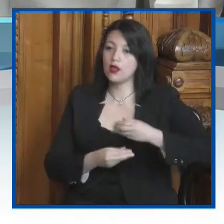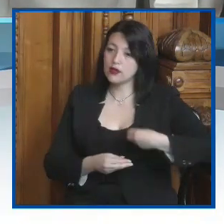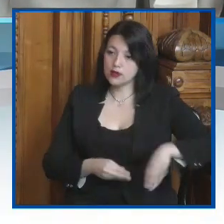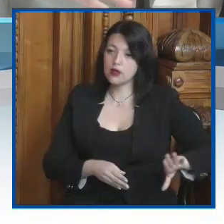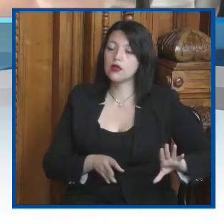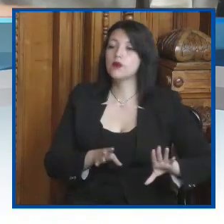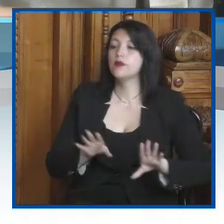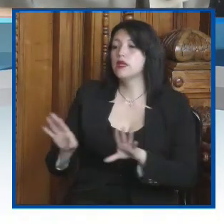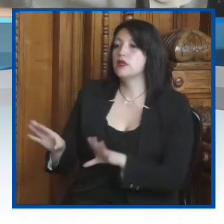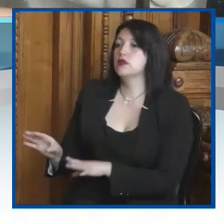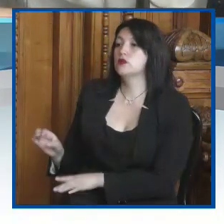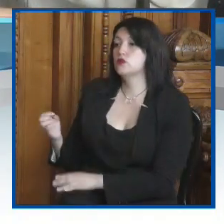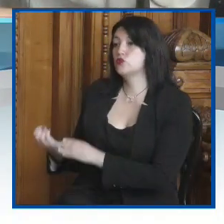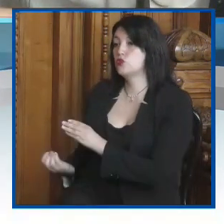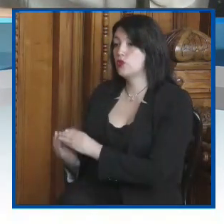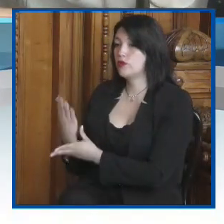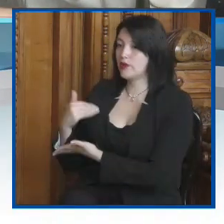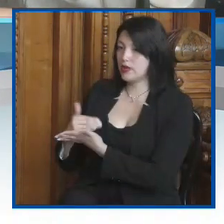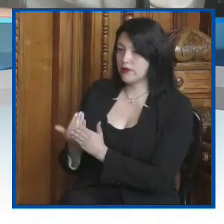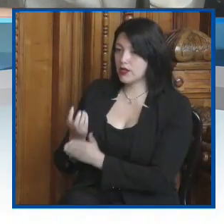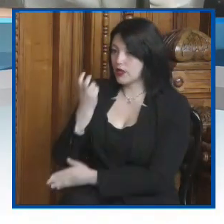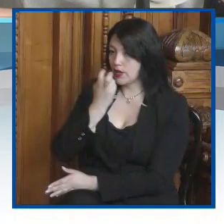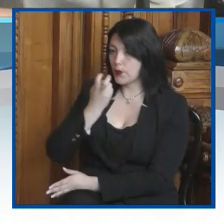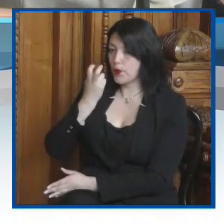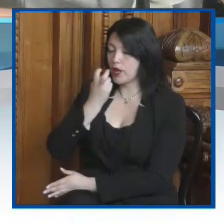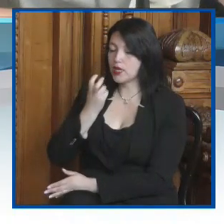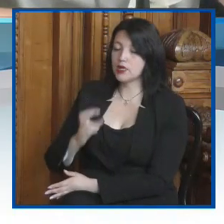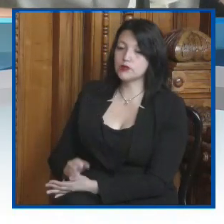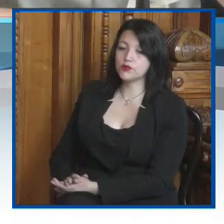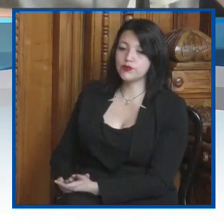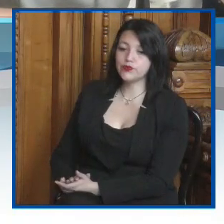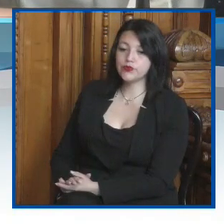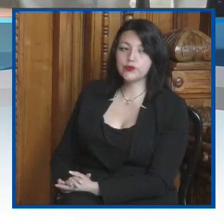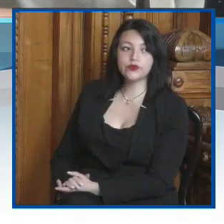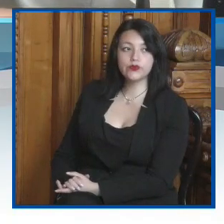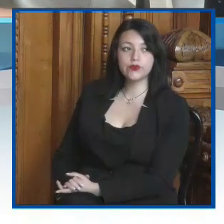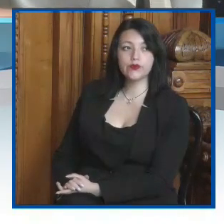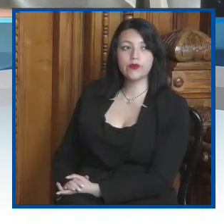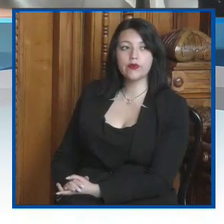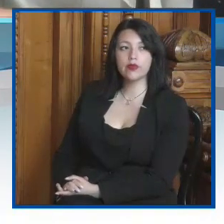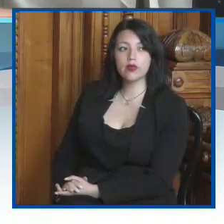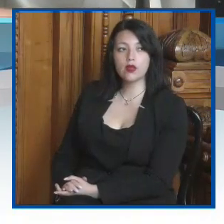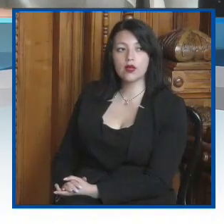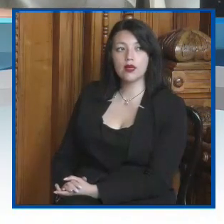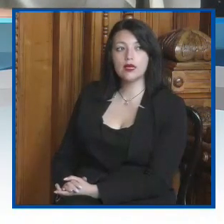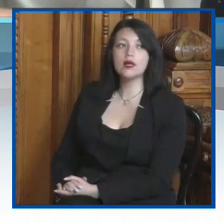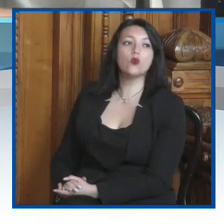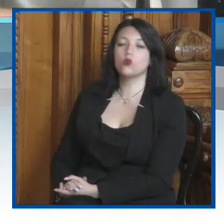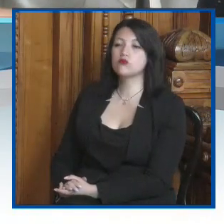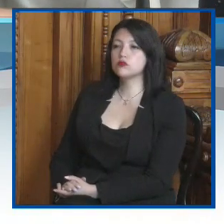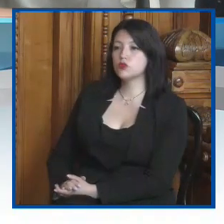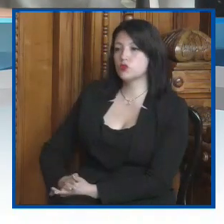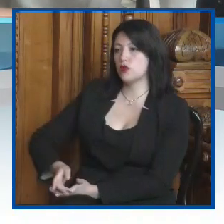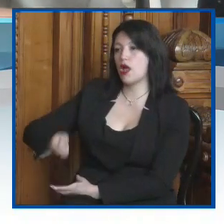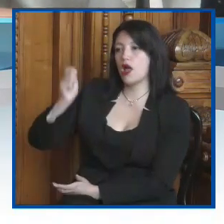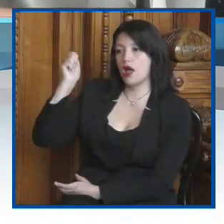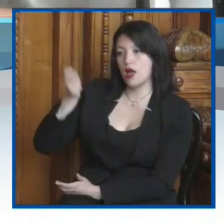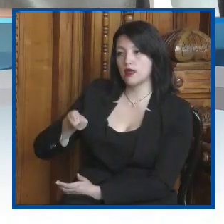trabajar clarificando el lenguaje. Por ejemplo, esto, bueno, no lo van a ver con detalle, pero esta era un acta de audiencia, por ejemplo, de